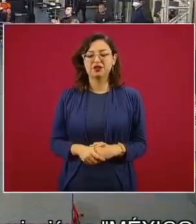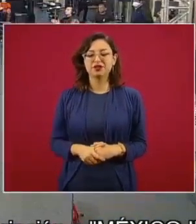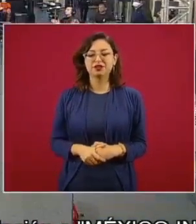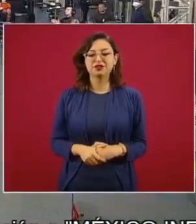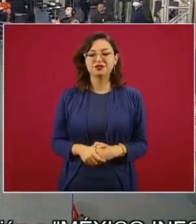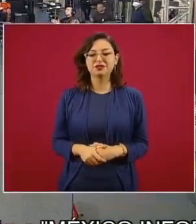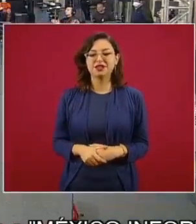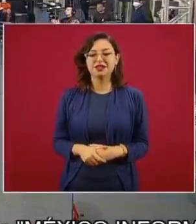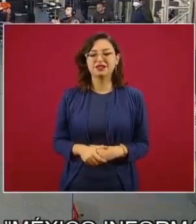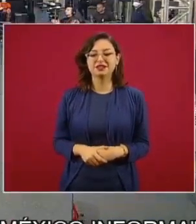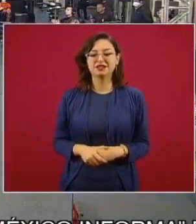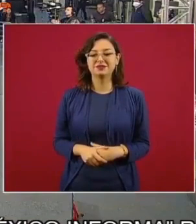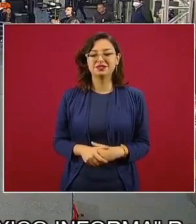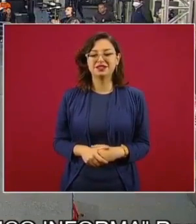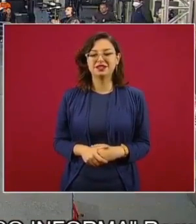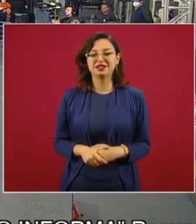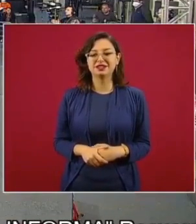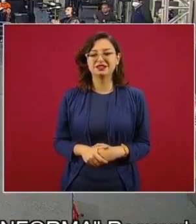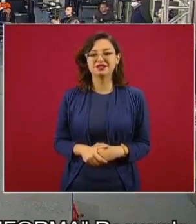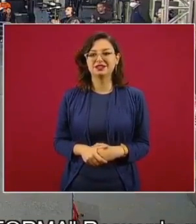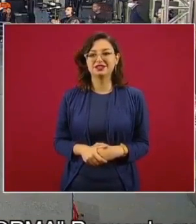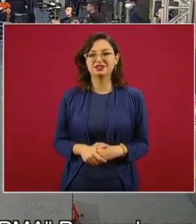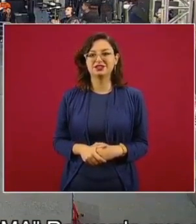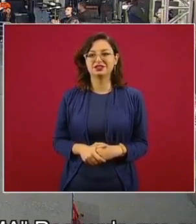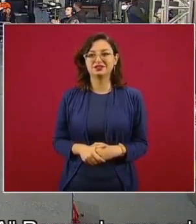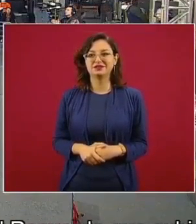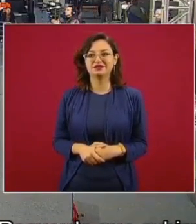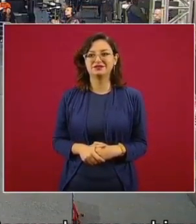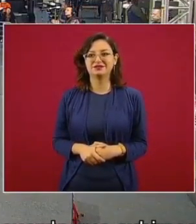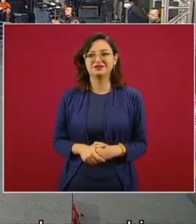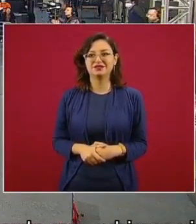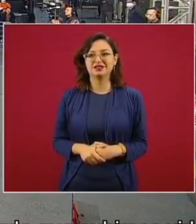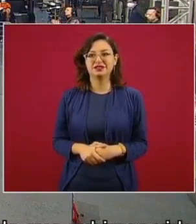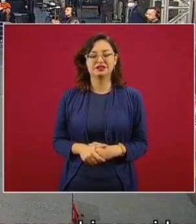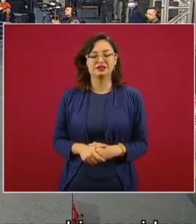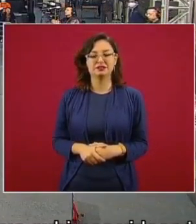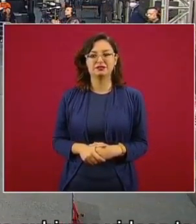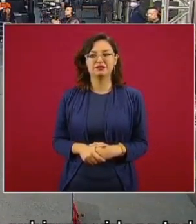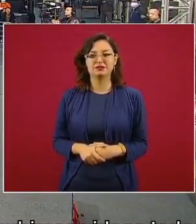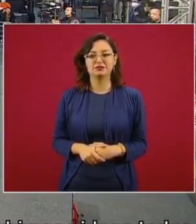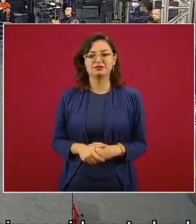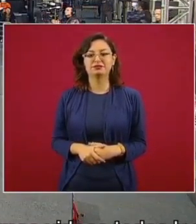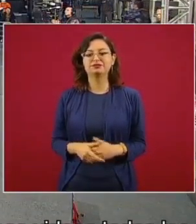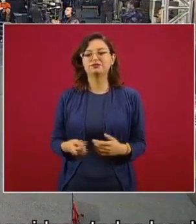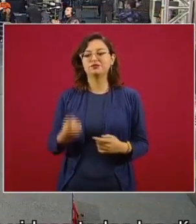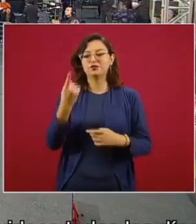Óscar Chávez, una canción. A ver, por ti,